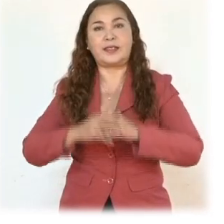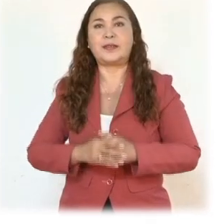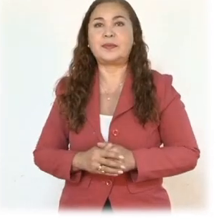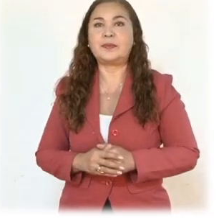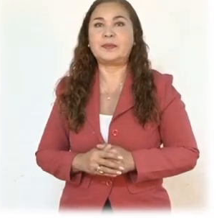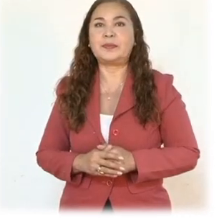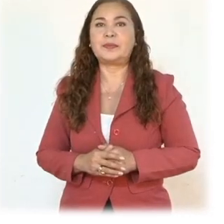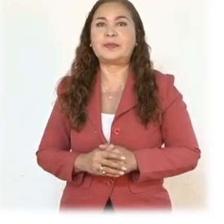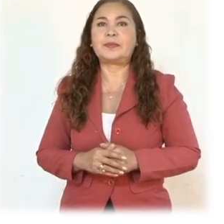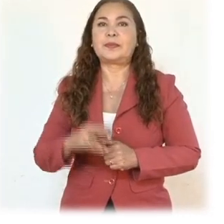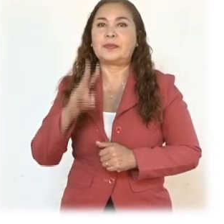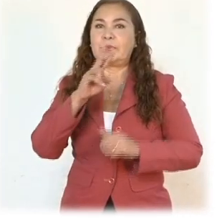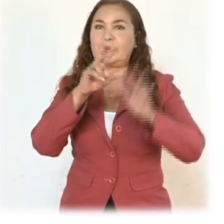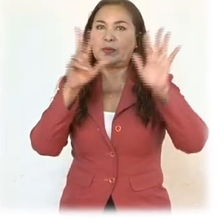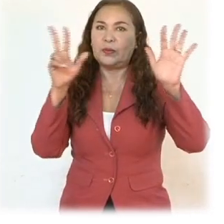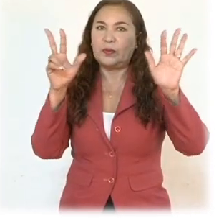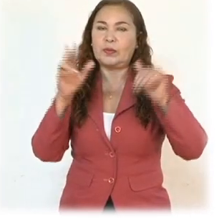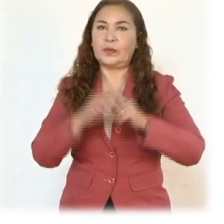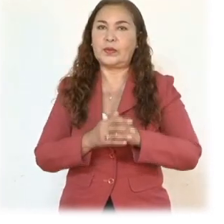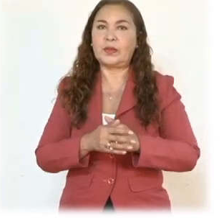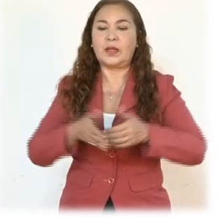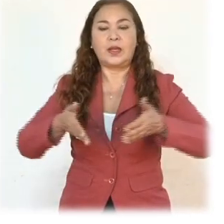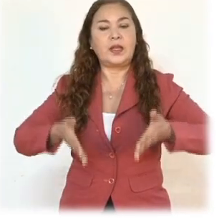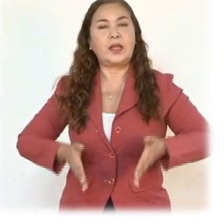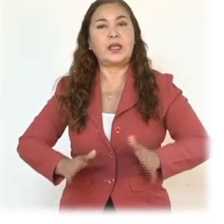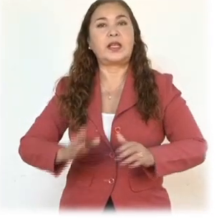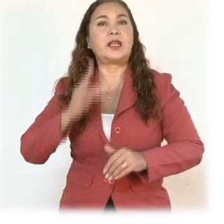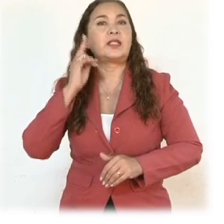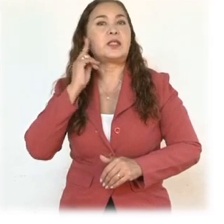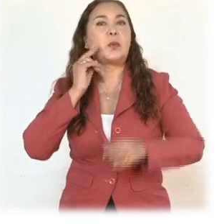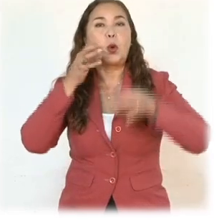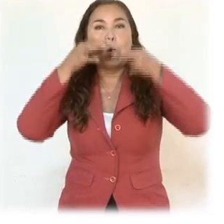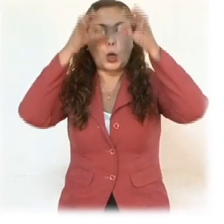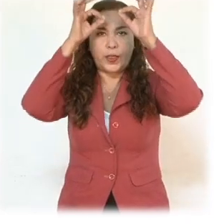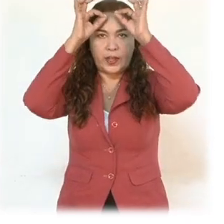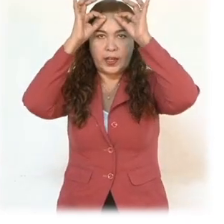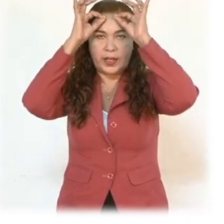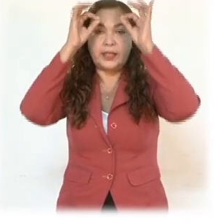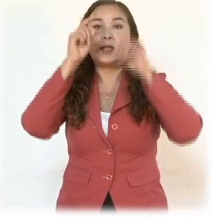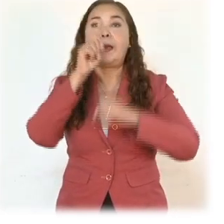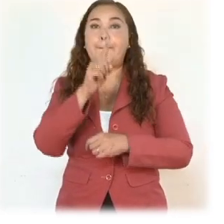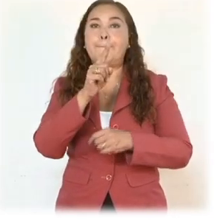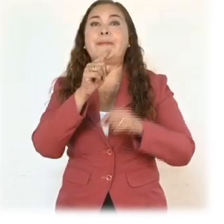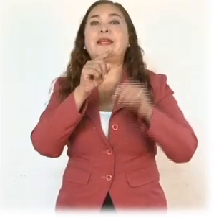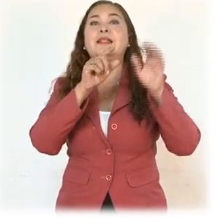1946 día 28 natalicio de Simón Rodríguez